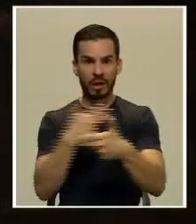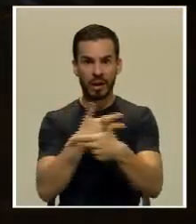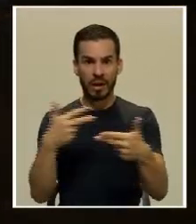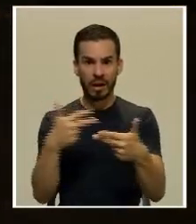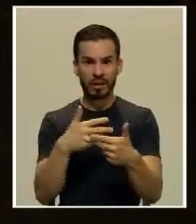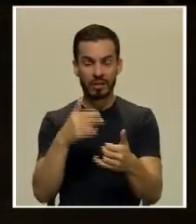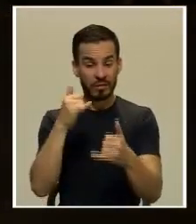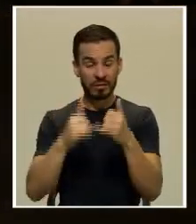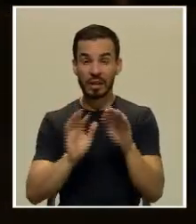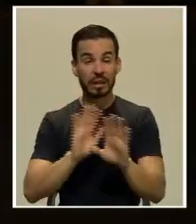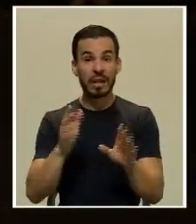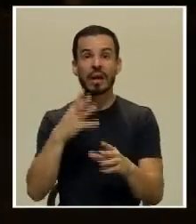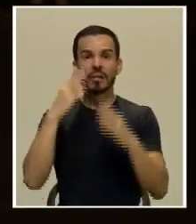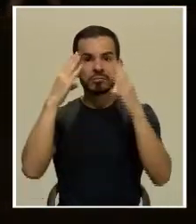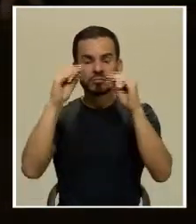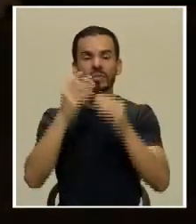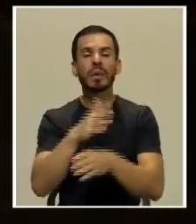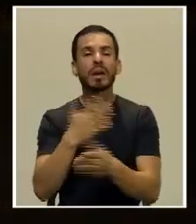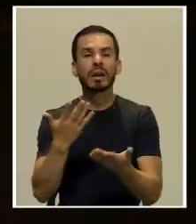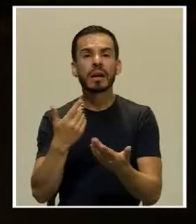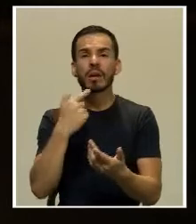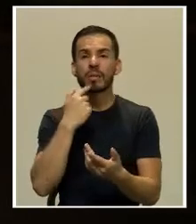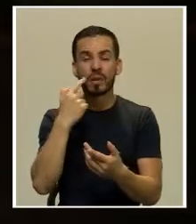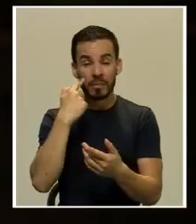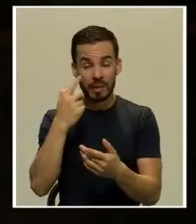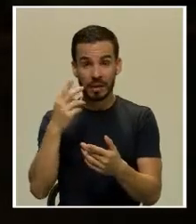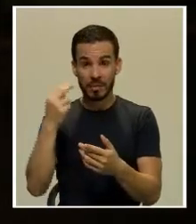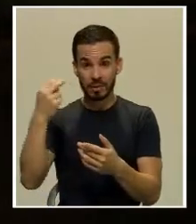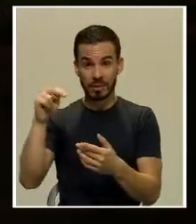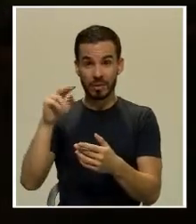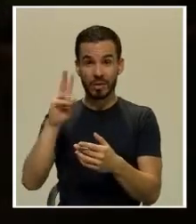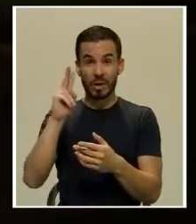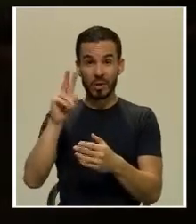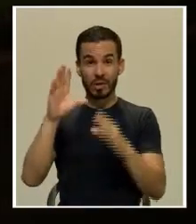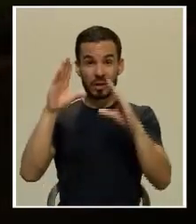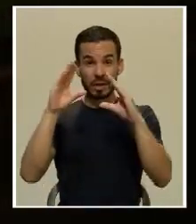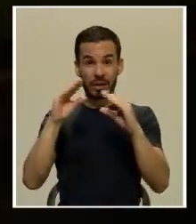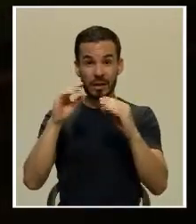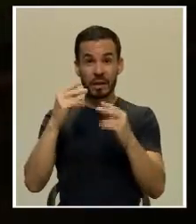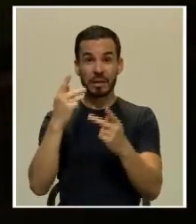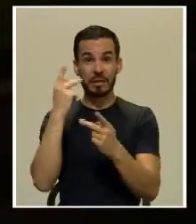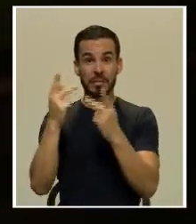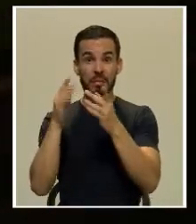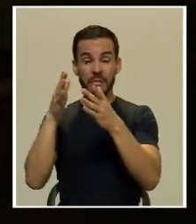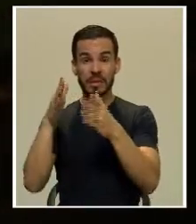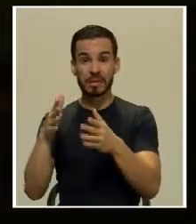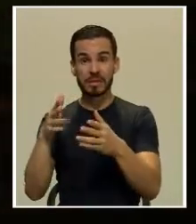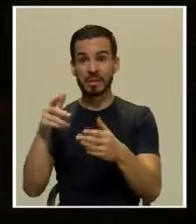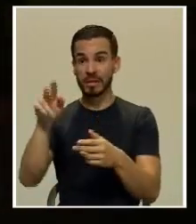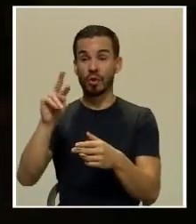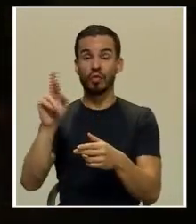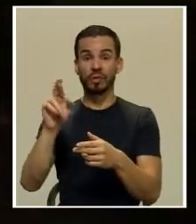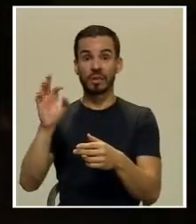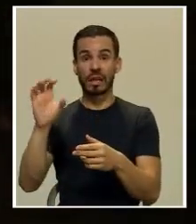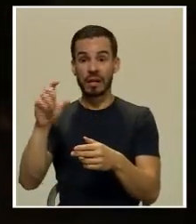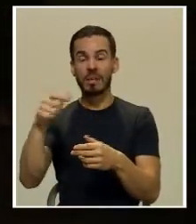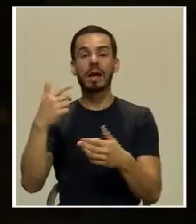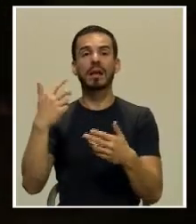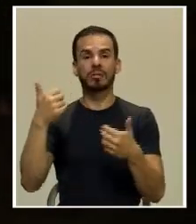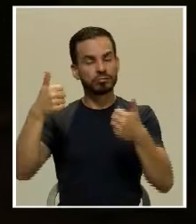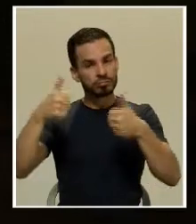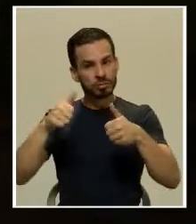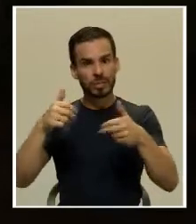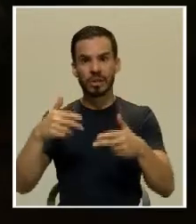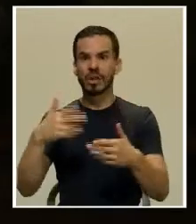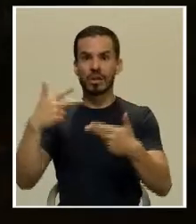Por último, nada más indicarles que, como lo veíamos en la nota, a eso de las 2 de la tarde, los vecinos de la Rosita del Carballo tomaron la decisión de